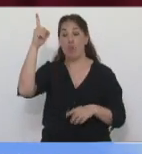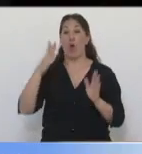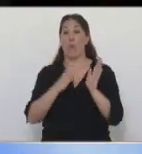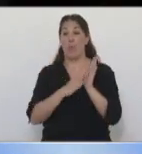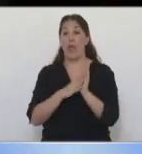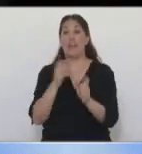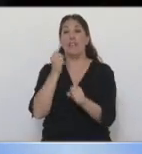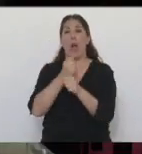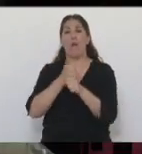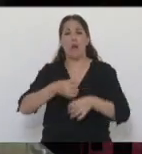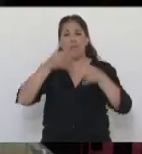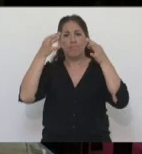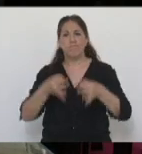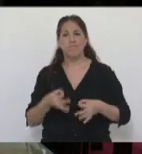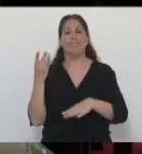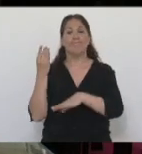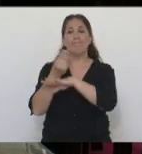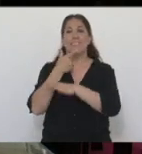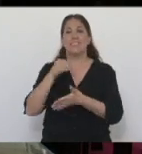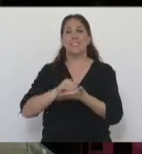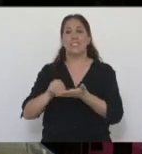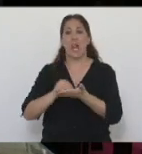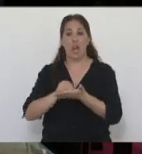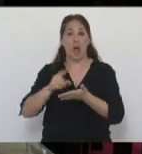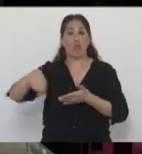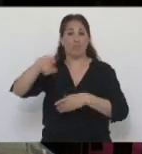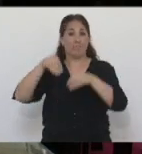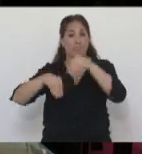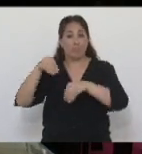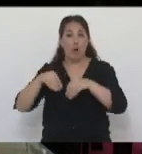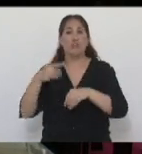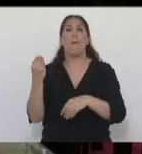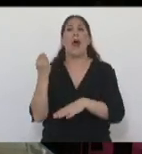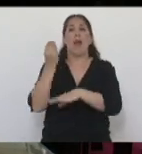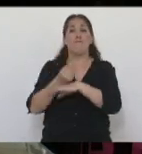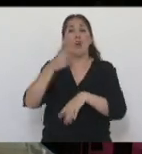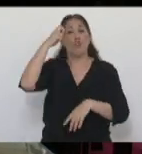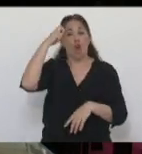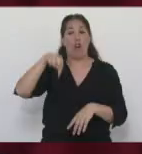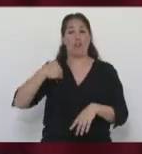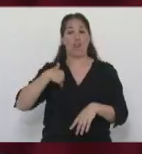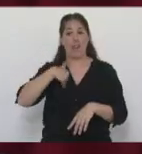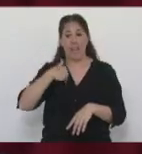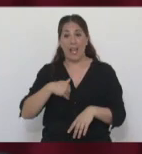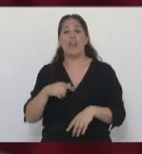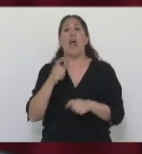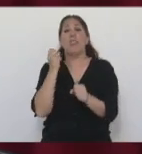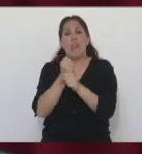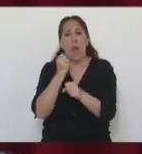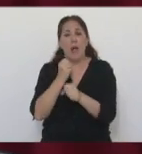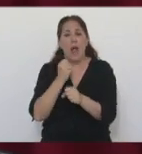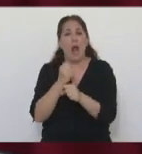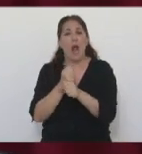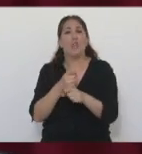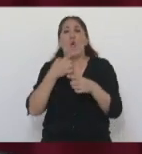desempeñar debidamente el cargo de senador que ella os ha confiado para el congreso legislativo federal de la nación argentina y obrar en todo de